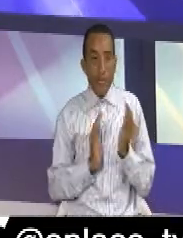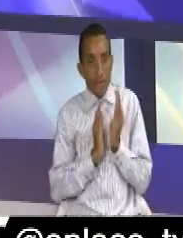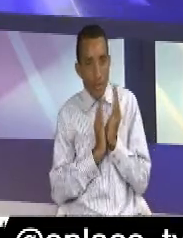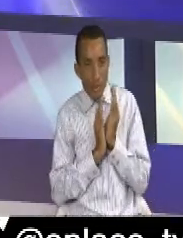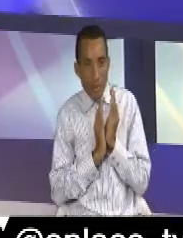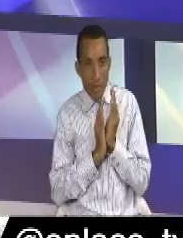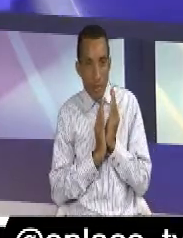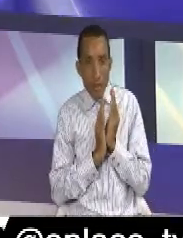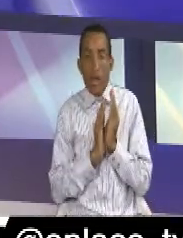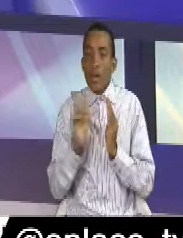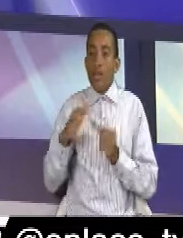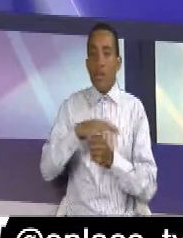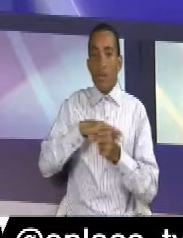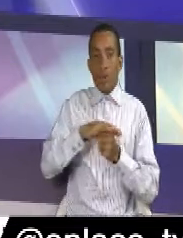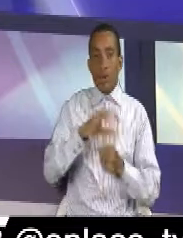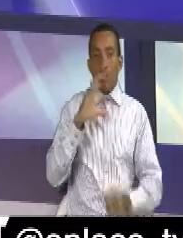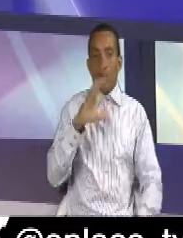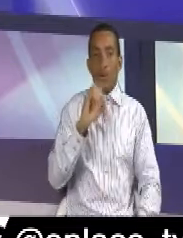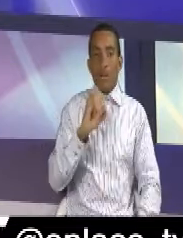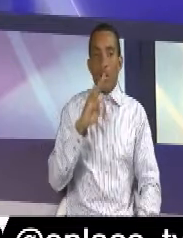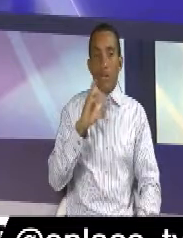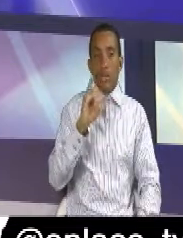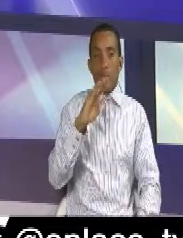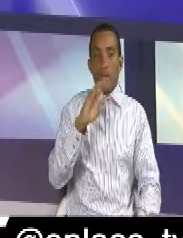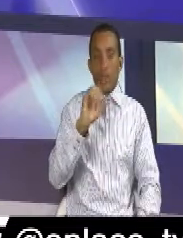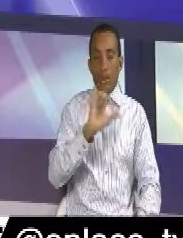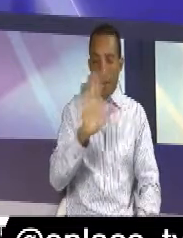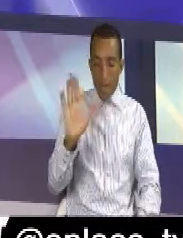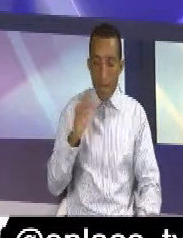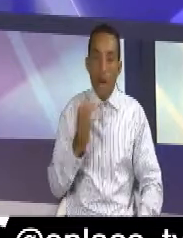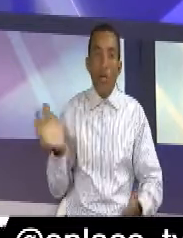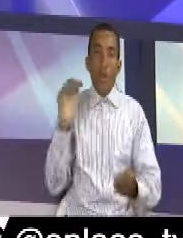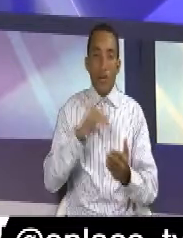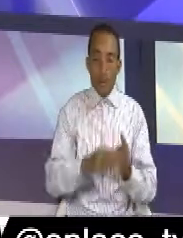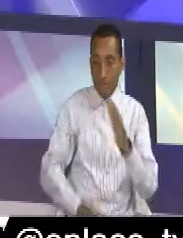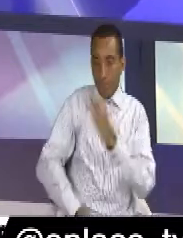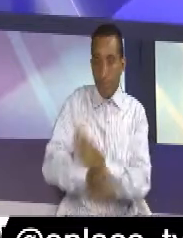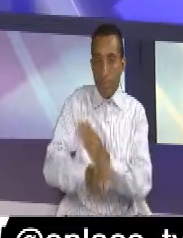inicia en este sector el restablecimiento del servicio de agua potable.